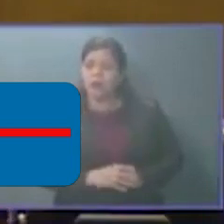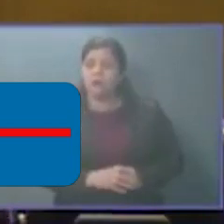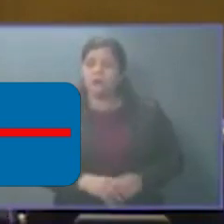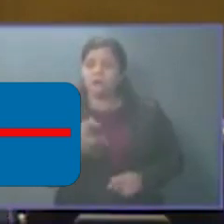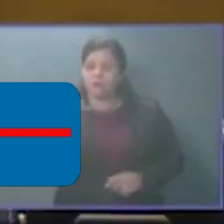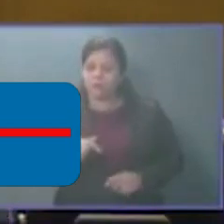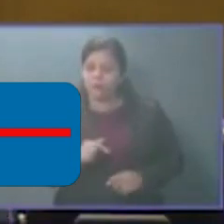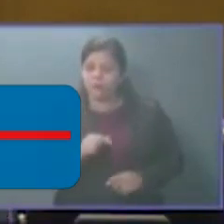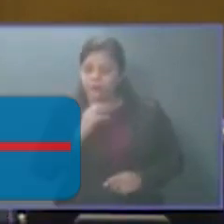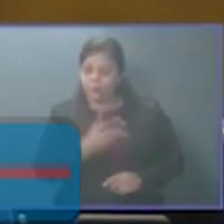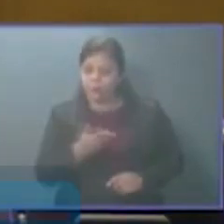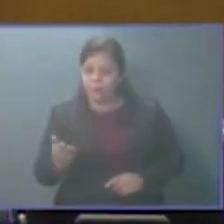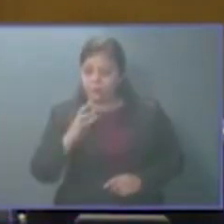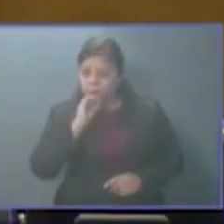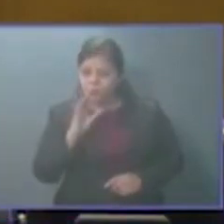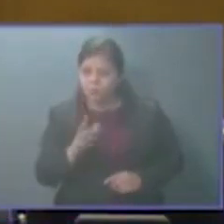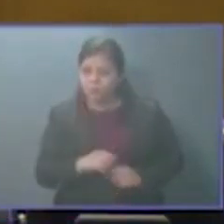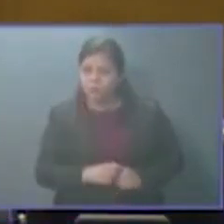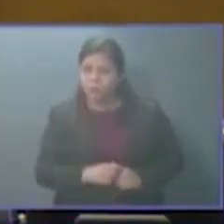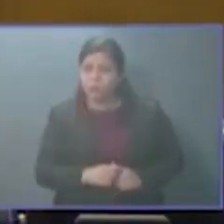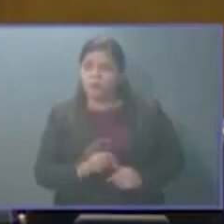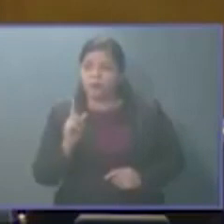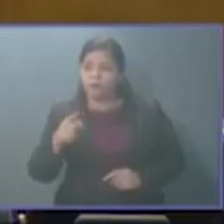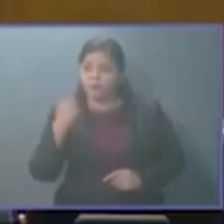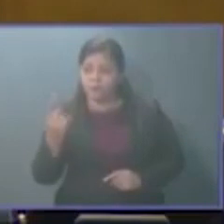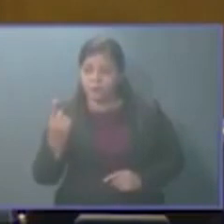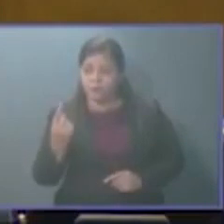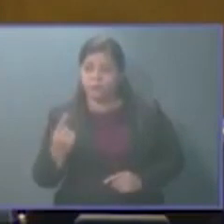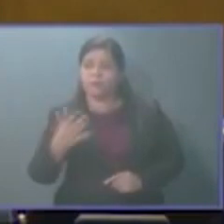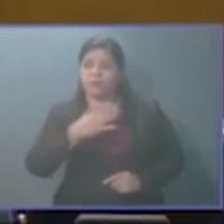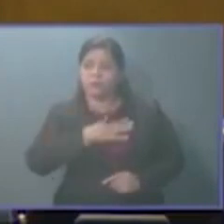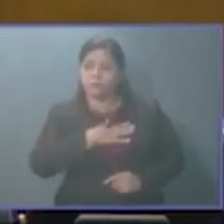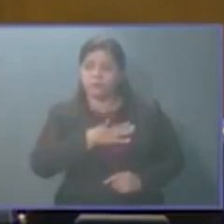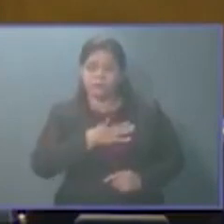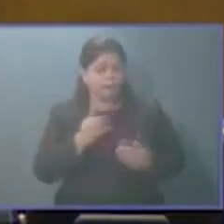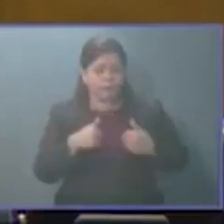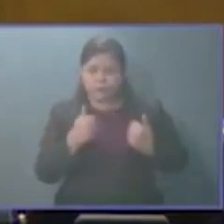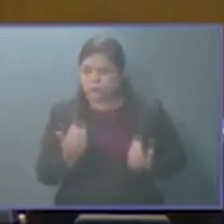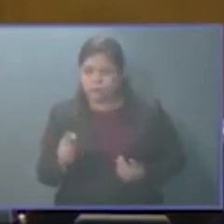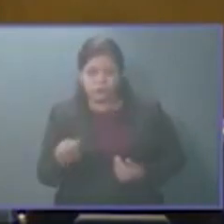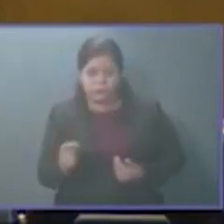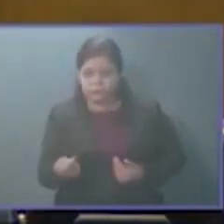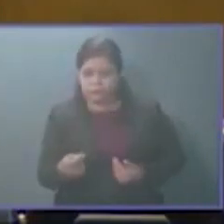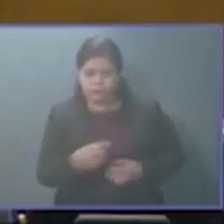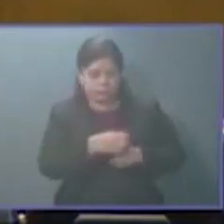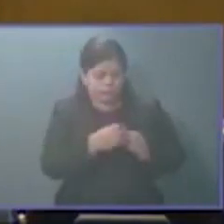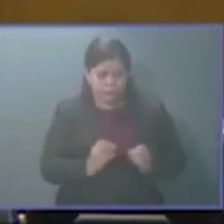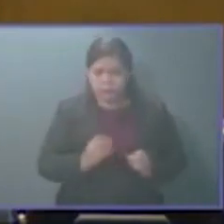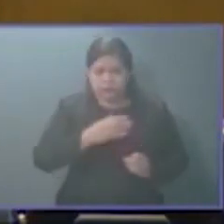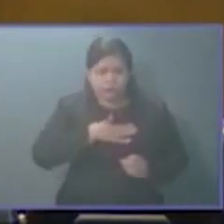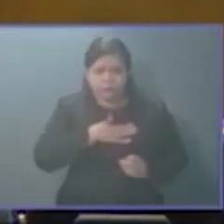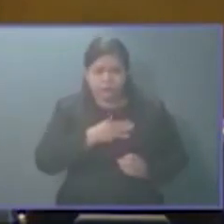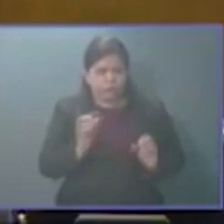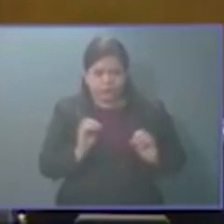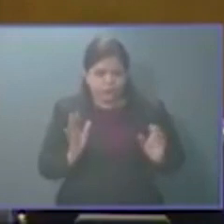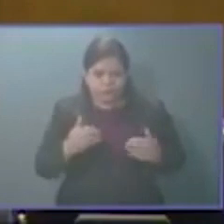ese tipo de aseveraciones. En primer lugar, este servidor no posee la llave ni de la oficina que ocupa en la